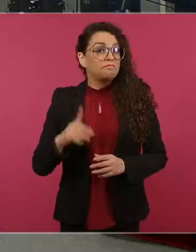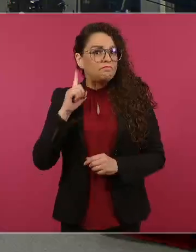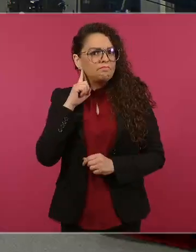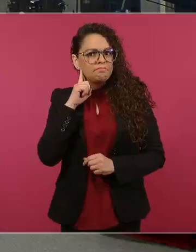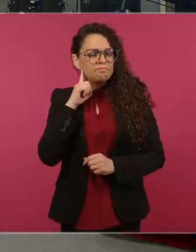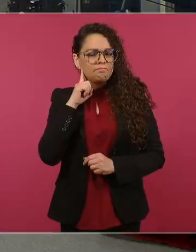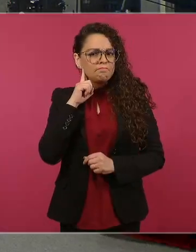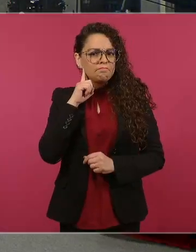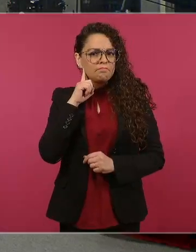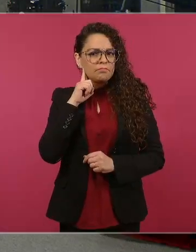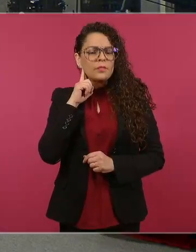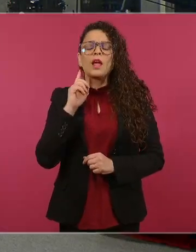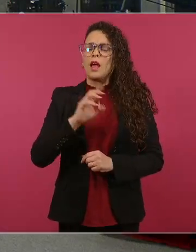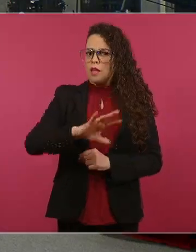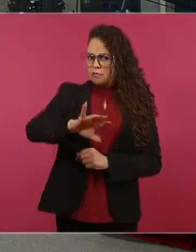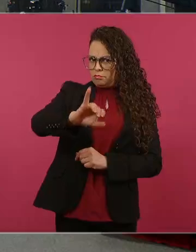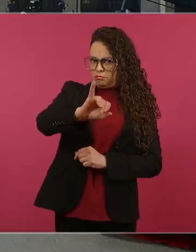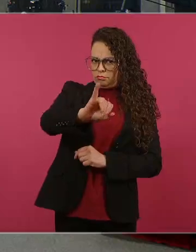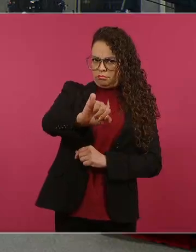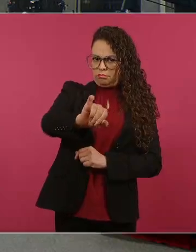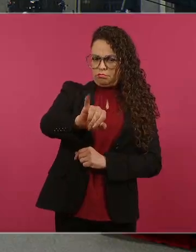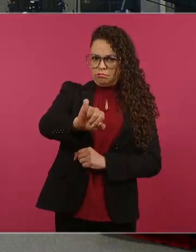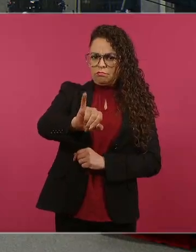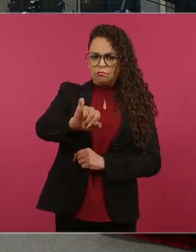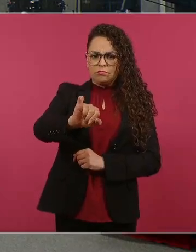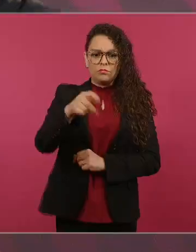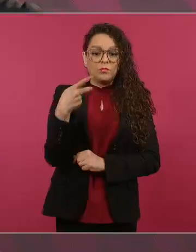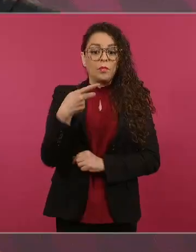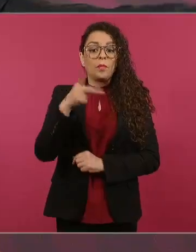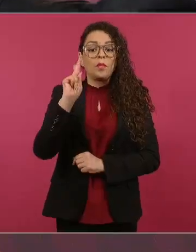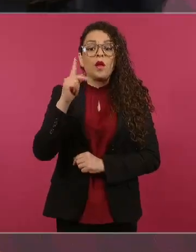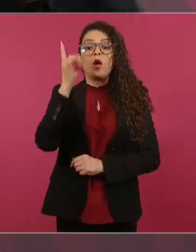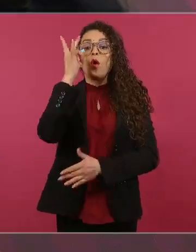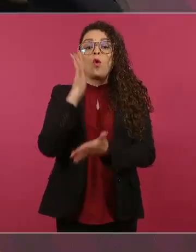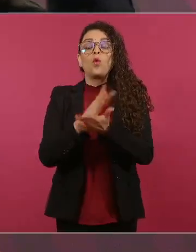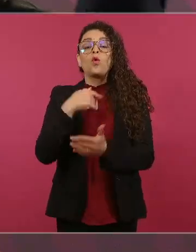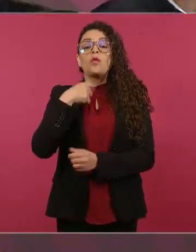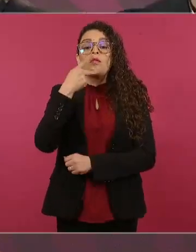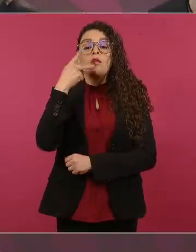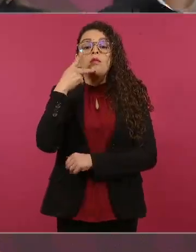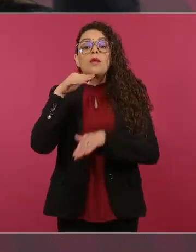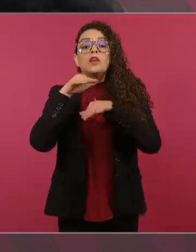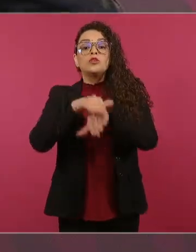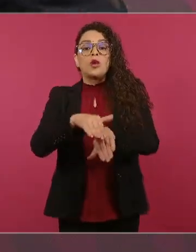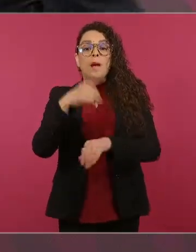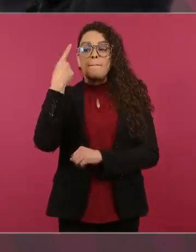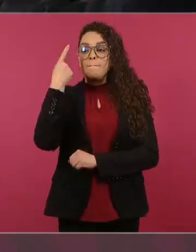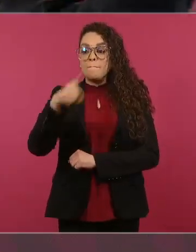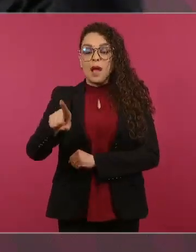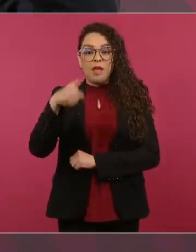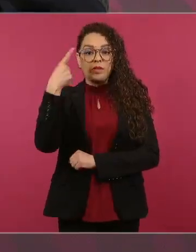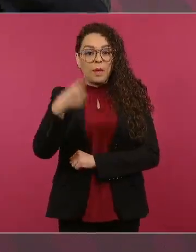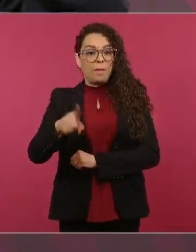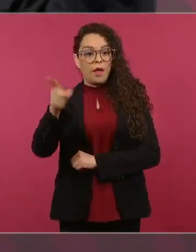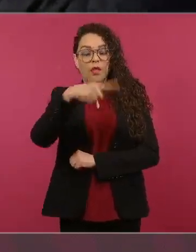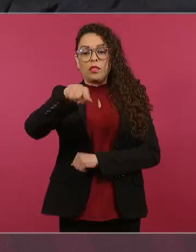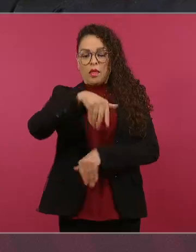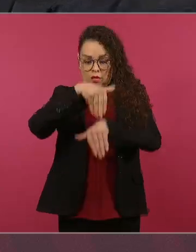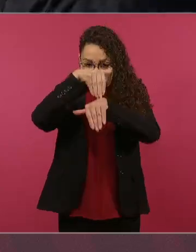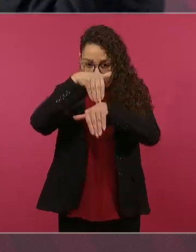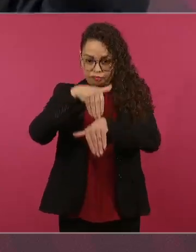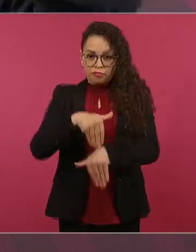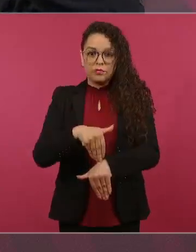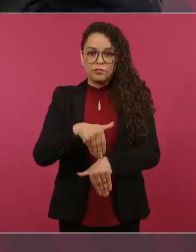Sí, además, no. Estoy hablando de las órdenes. Y desde luego toda la cuestión de